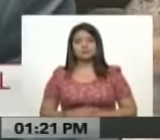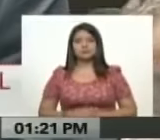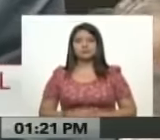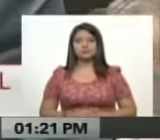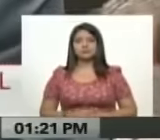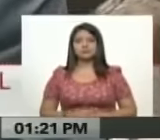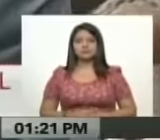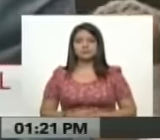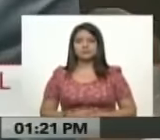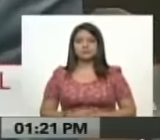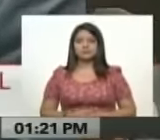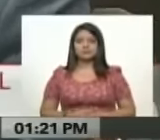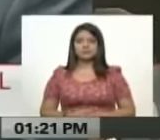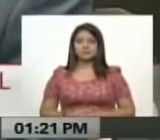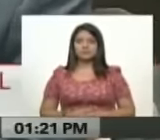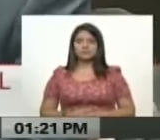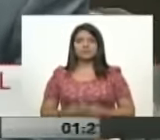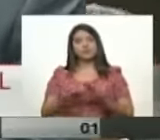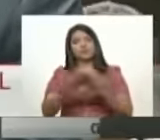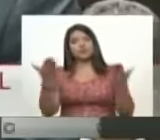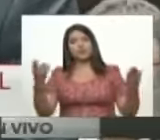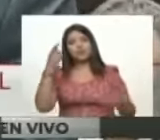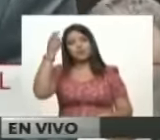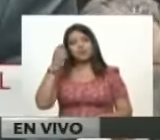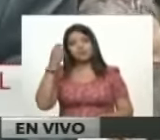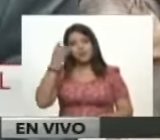Calzadilla. Colegas diputados,